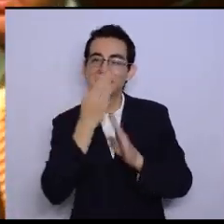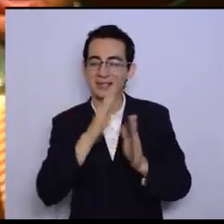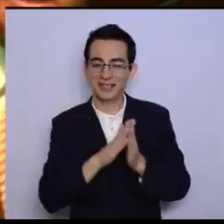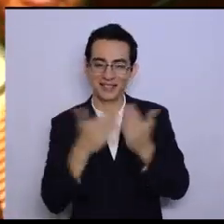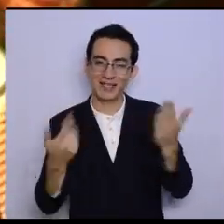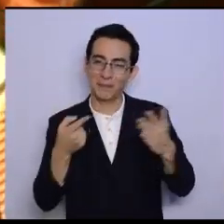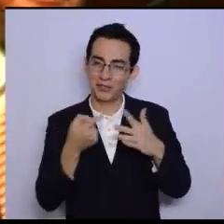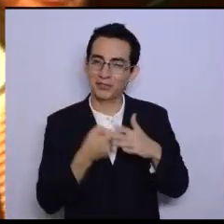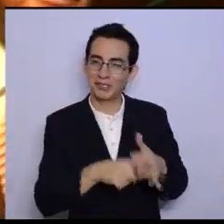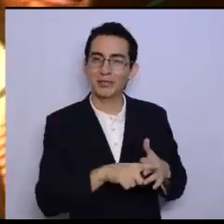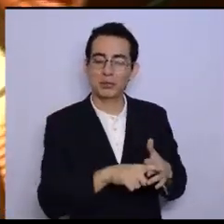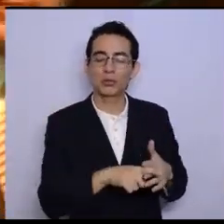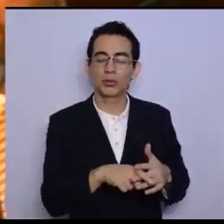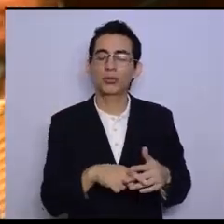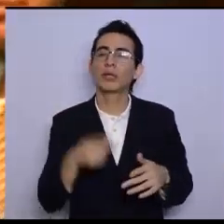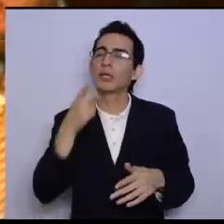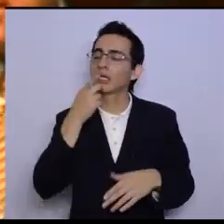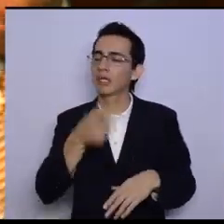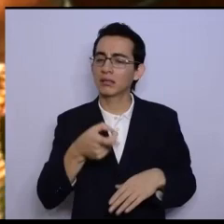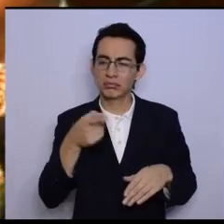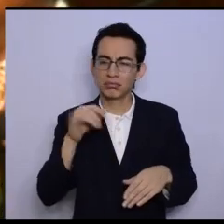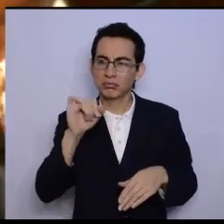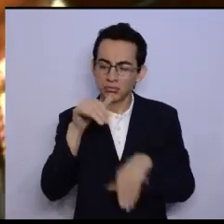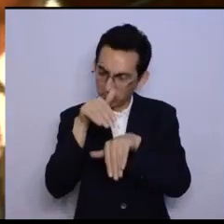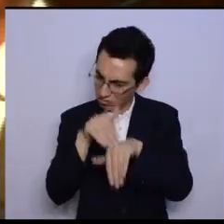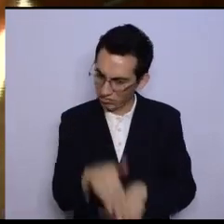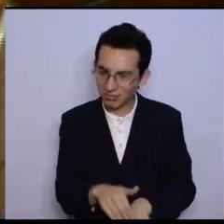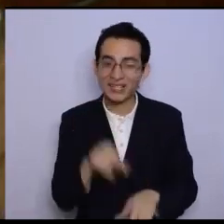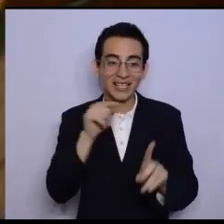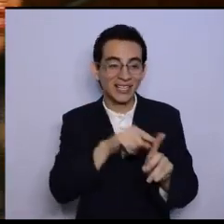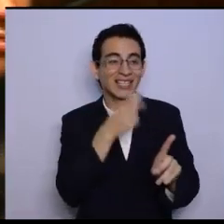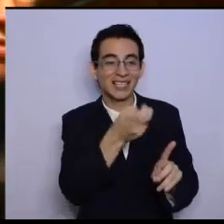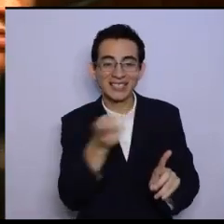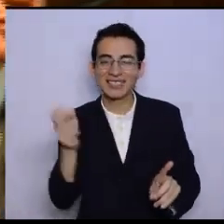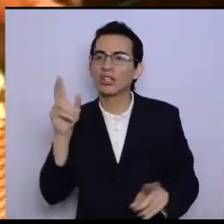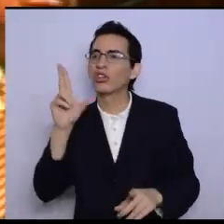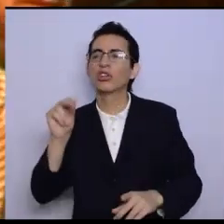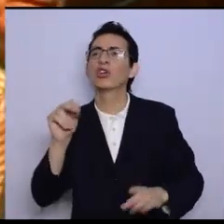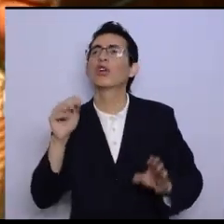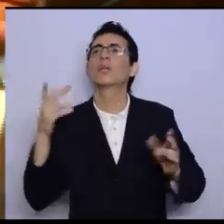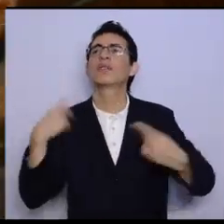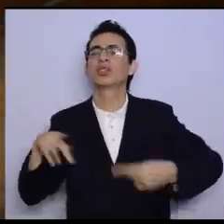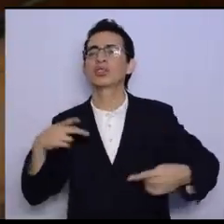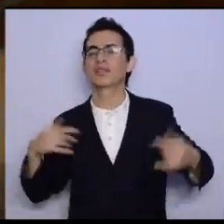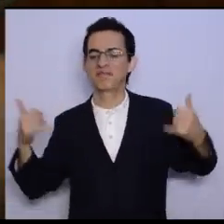lo hiciera. Eran hombres maleables, no maleados.